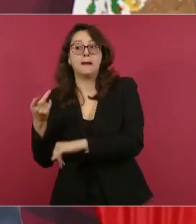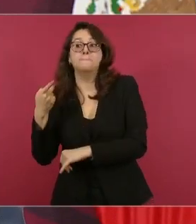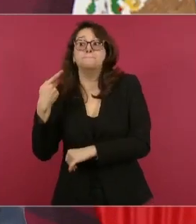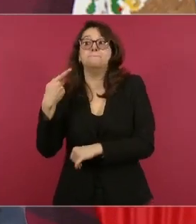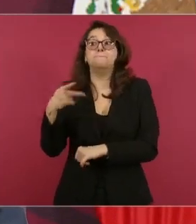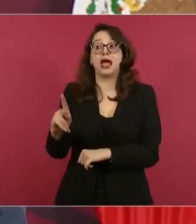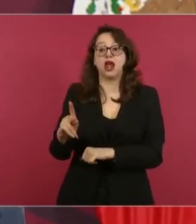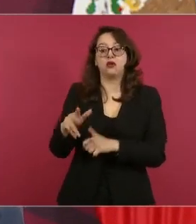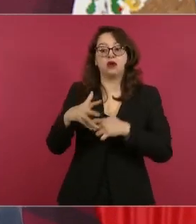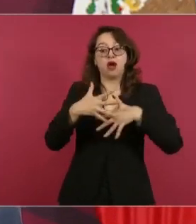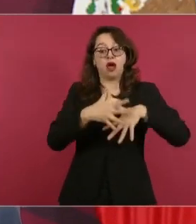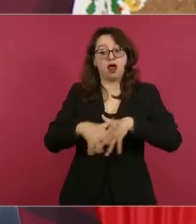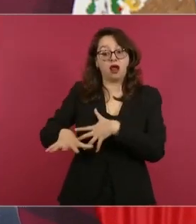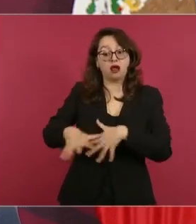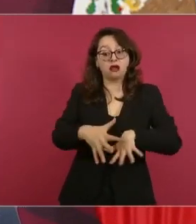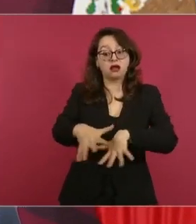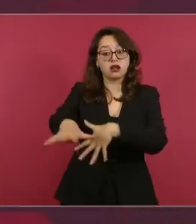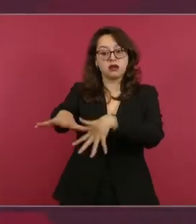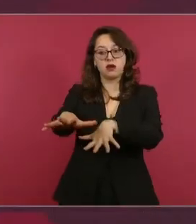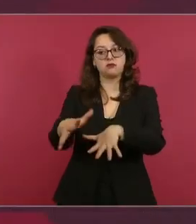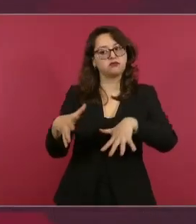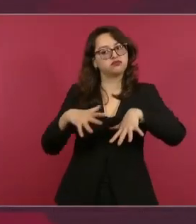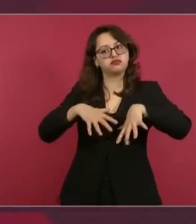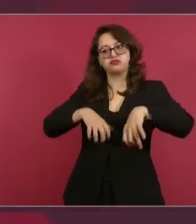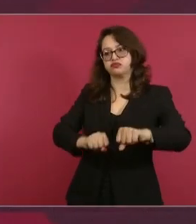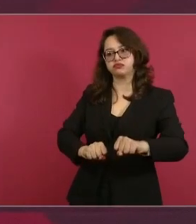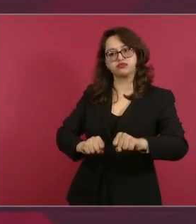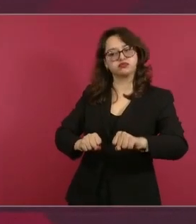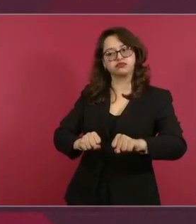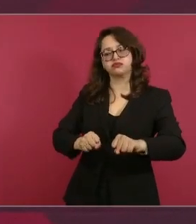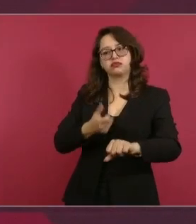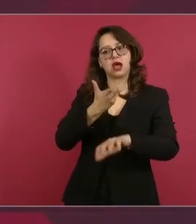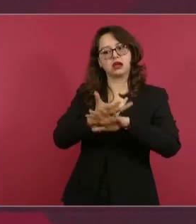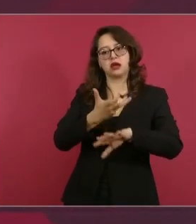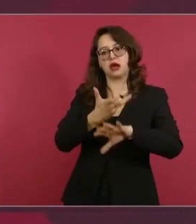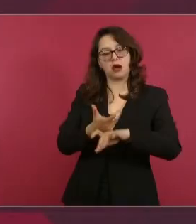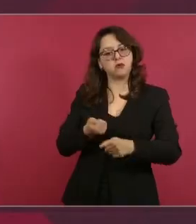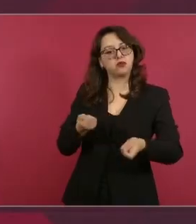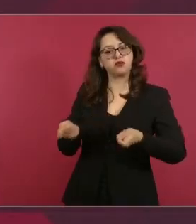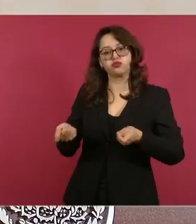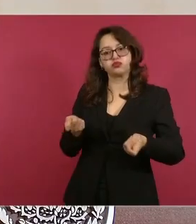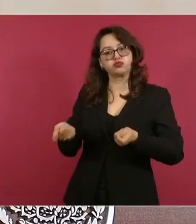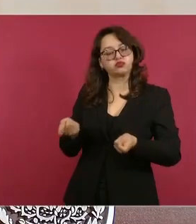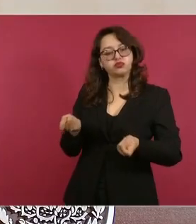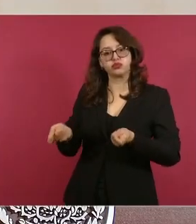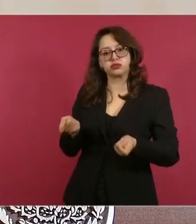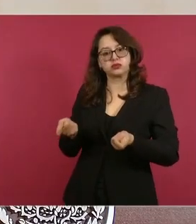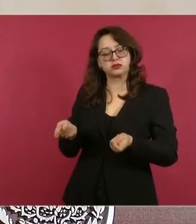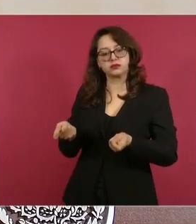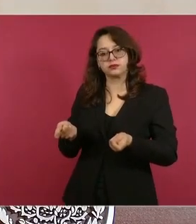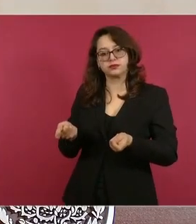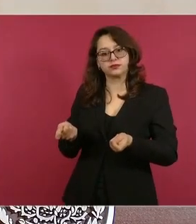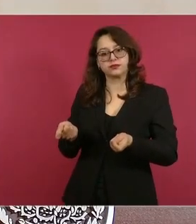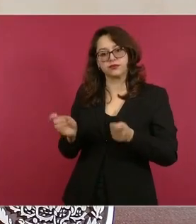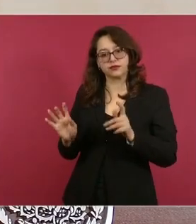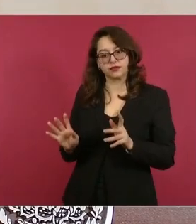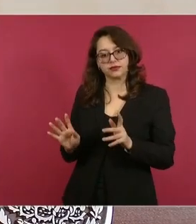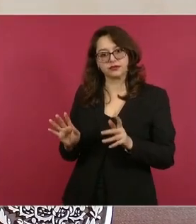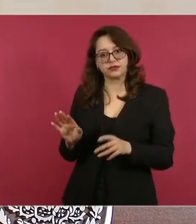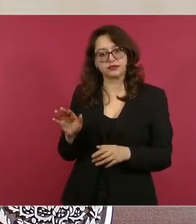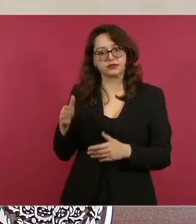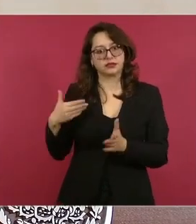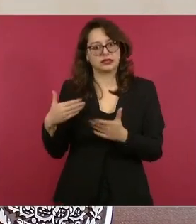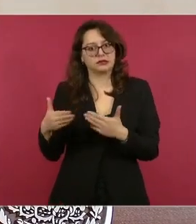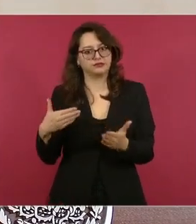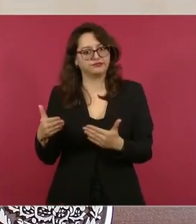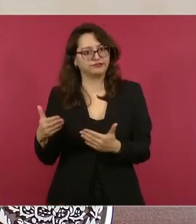por autoridades estadounidenses. Siempre la demanda de recuperar el